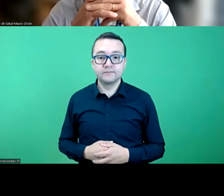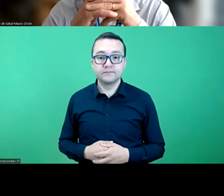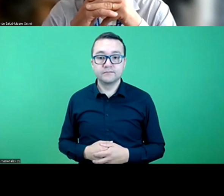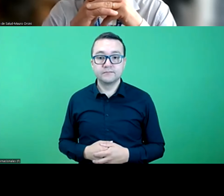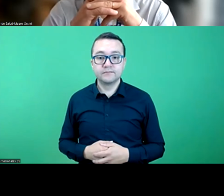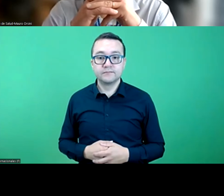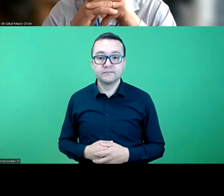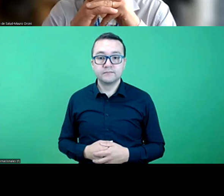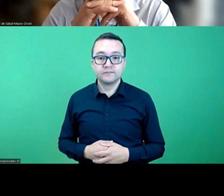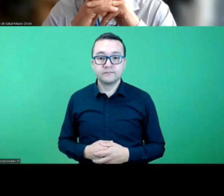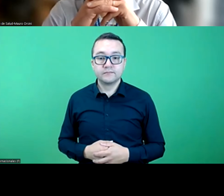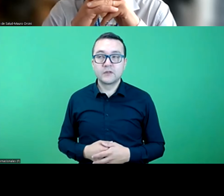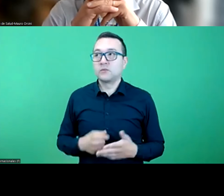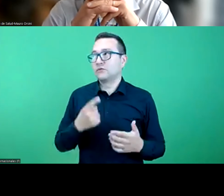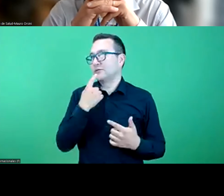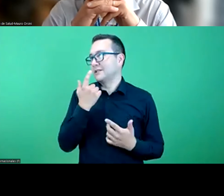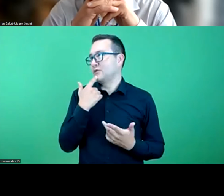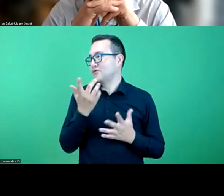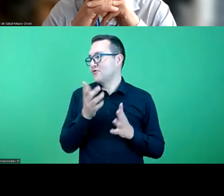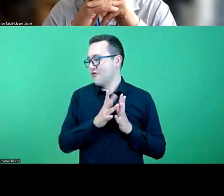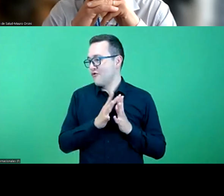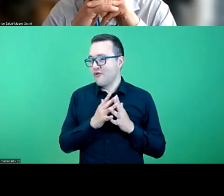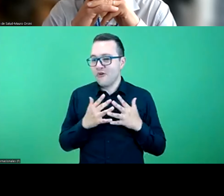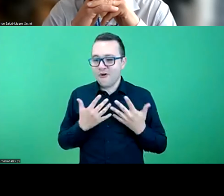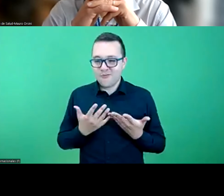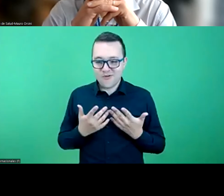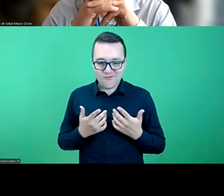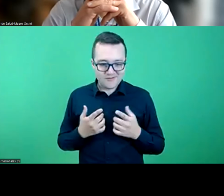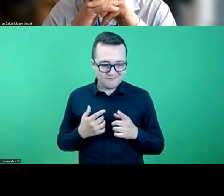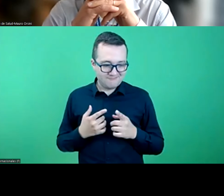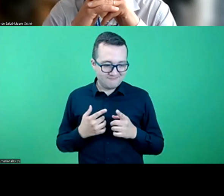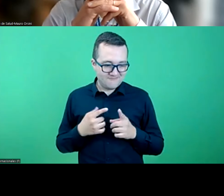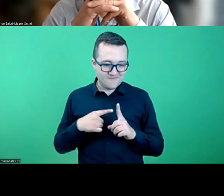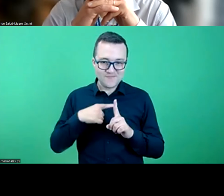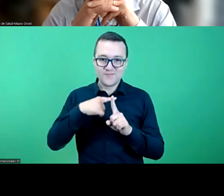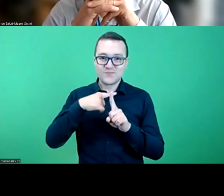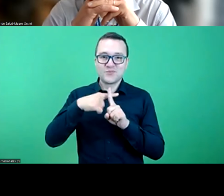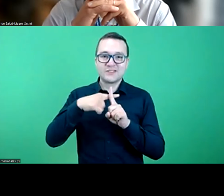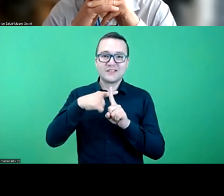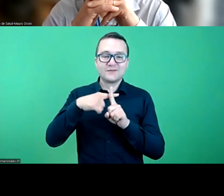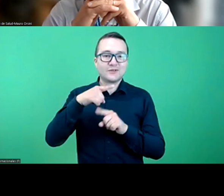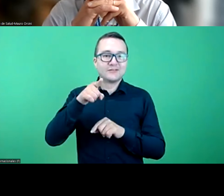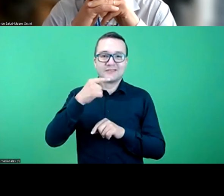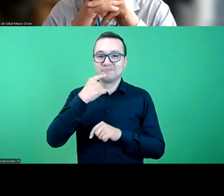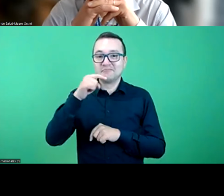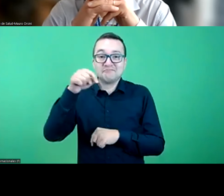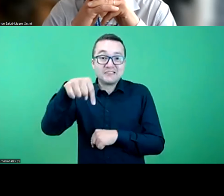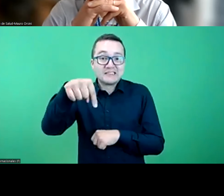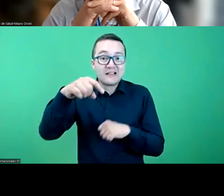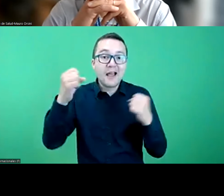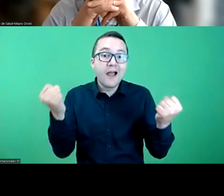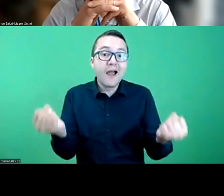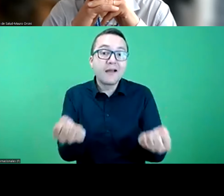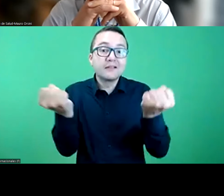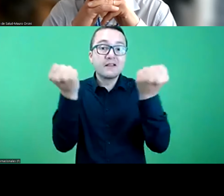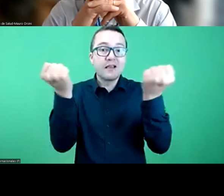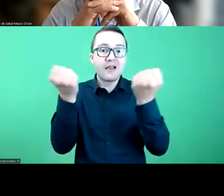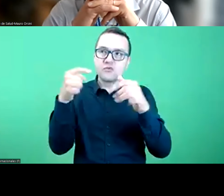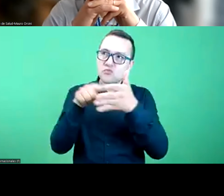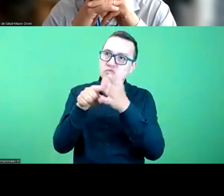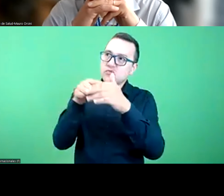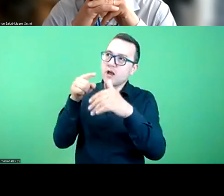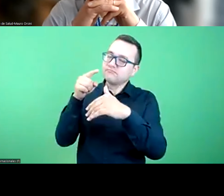yo pondría muchos calificativos positivos a esta actividad visionaria en parte,